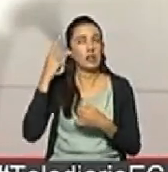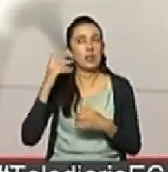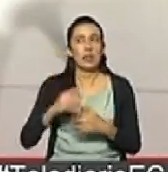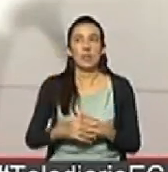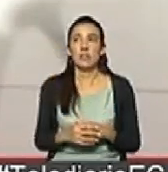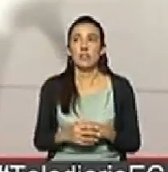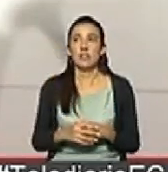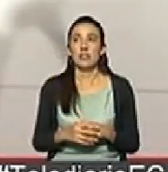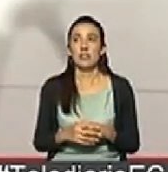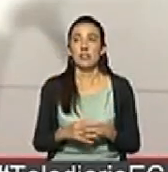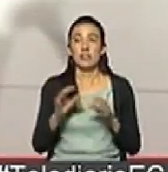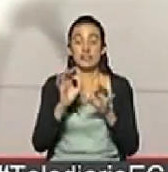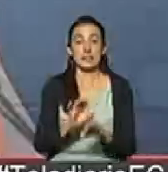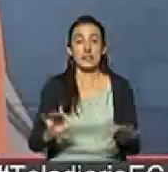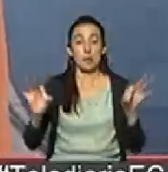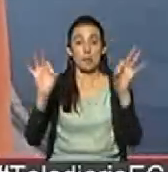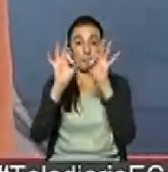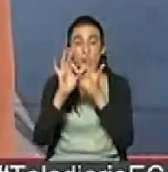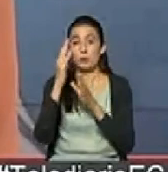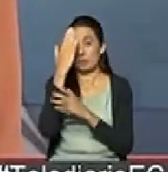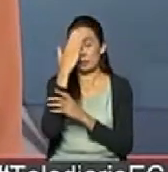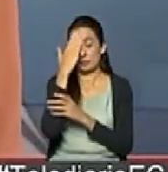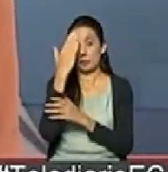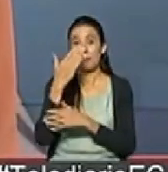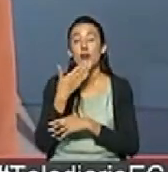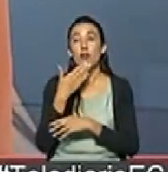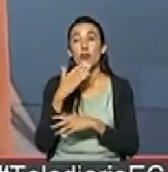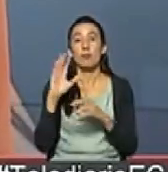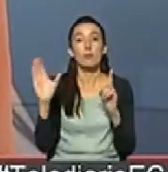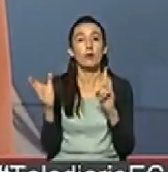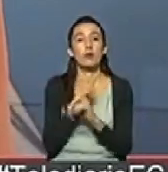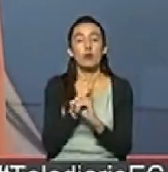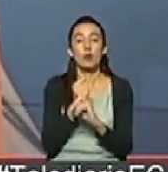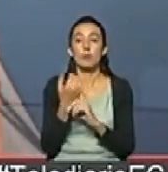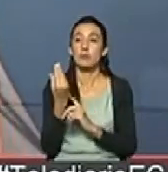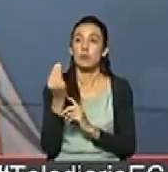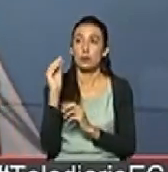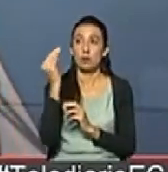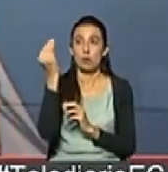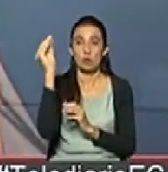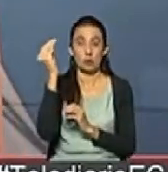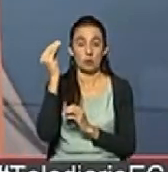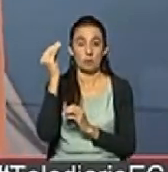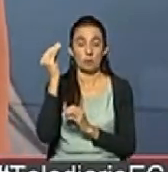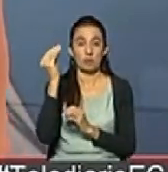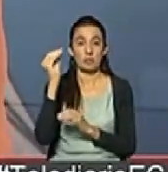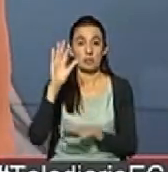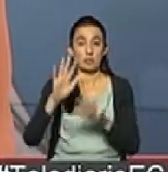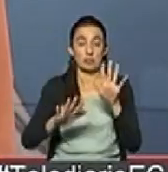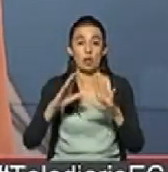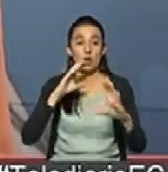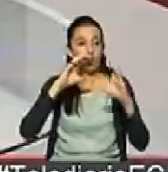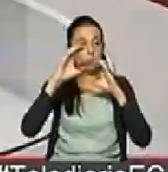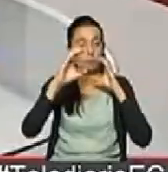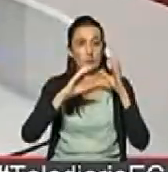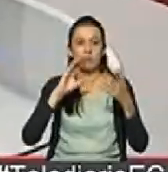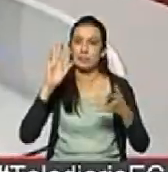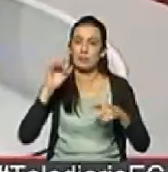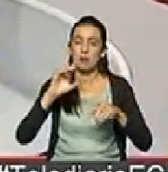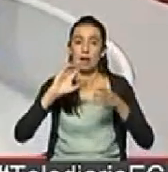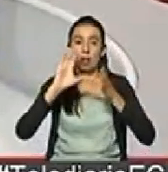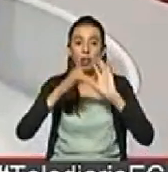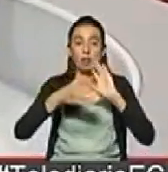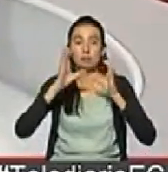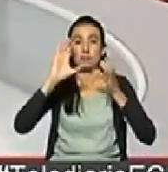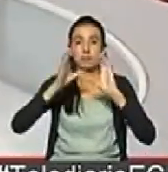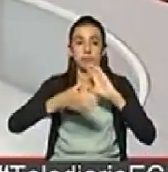ellos. Ahora es importante saber cómo lo logramos con los jóvenes, por ejemplo, que tienen poca comunicación, que les cuesta hablar, que